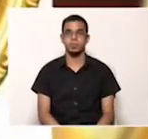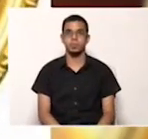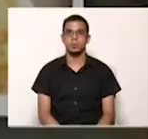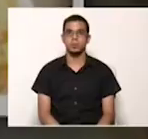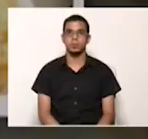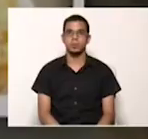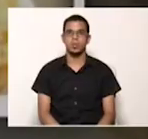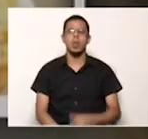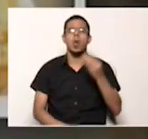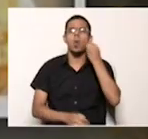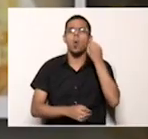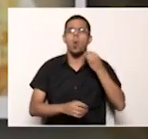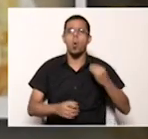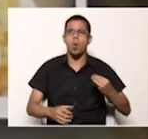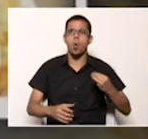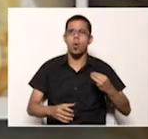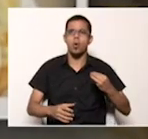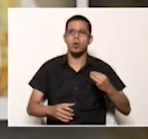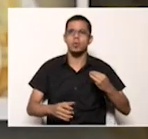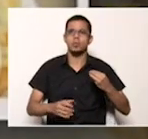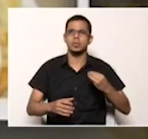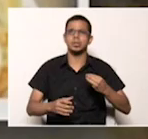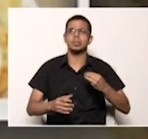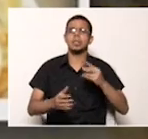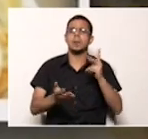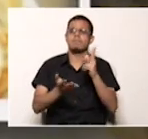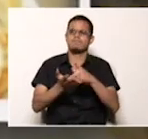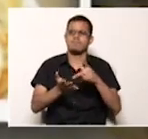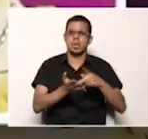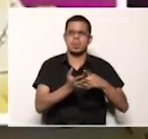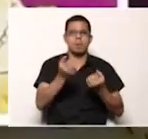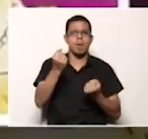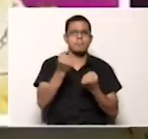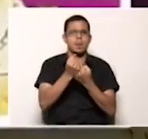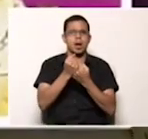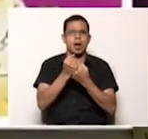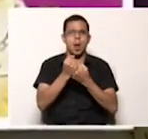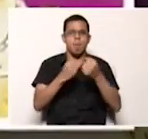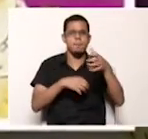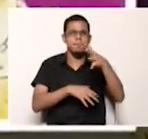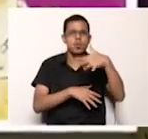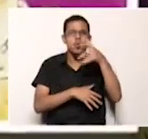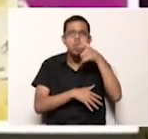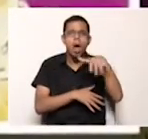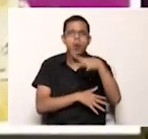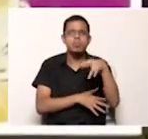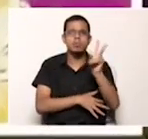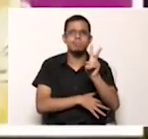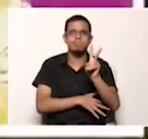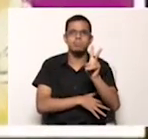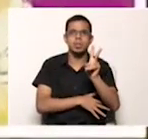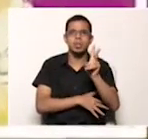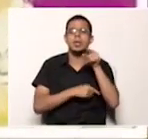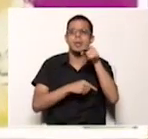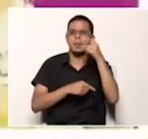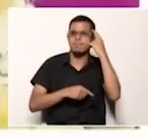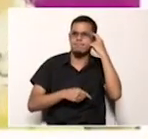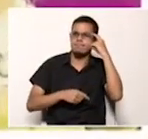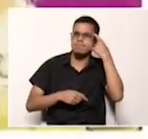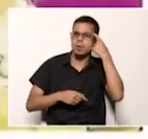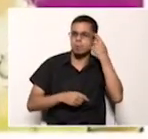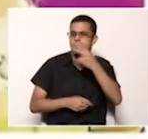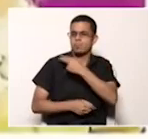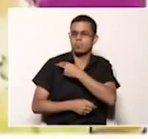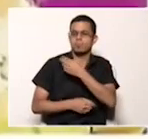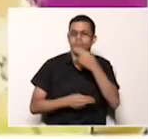quien desde muy joven fue una ferviente partidaria de la patria. La República, agradecida, le acordó los honores del Panteón